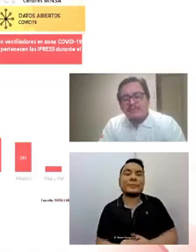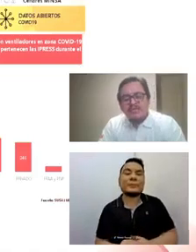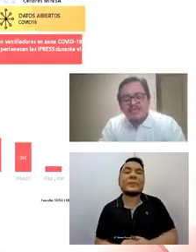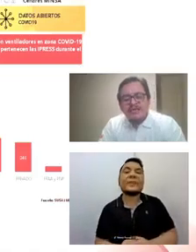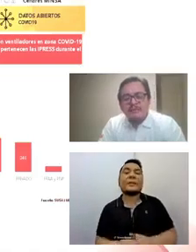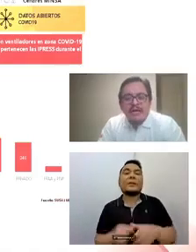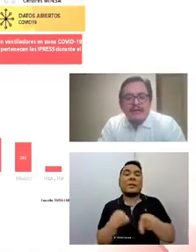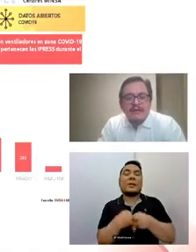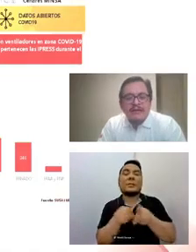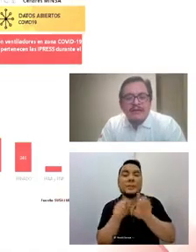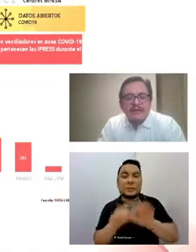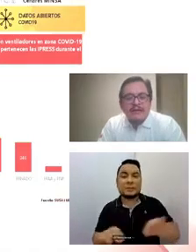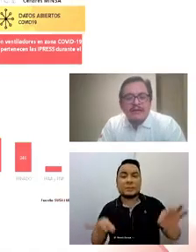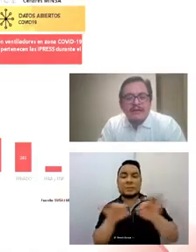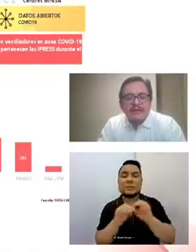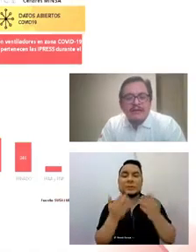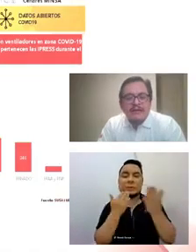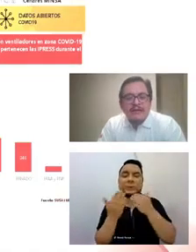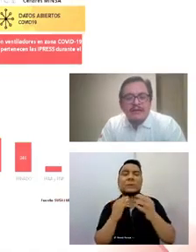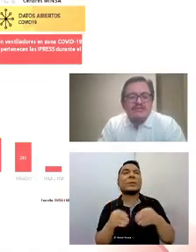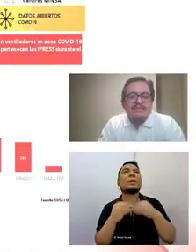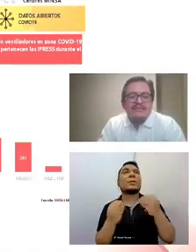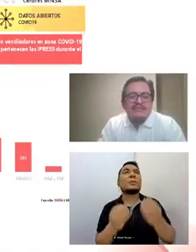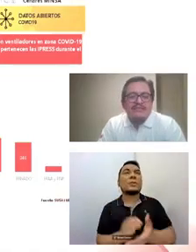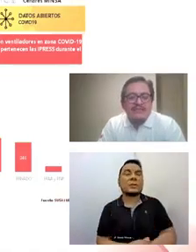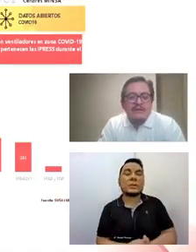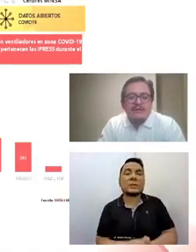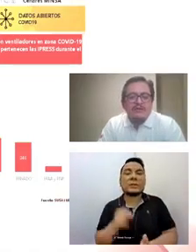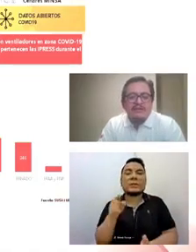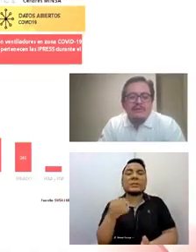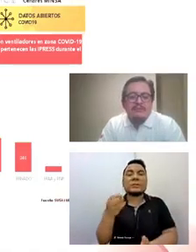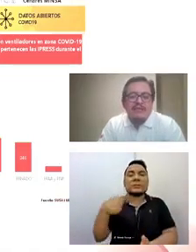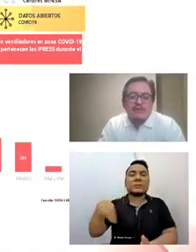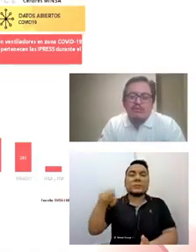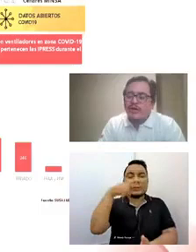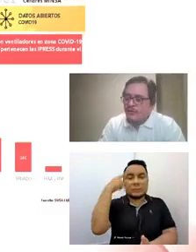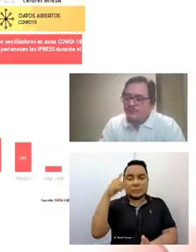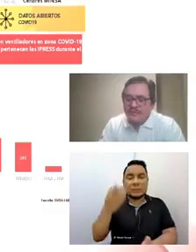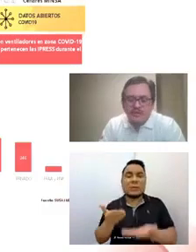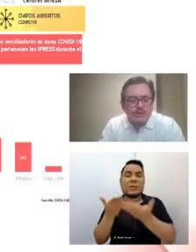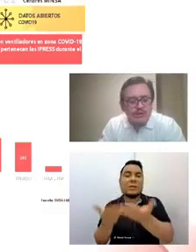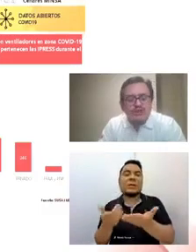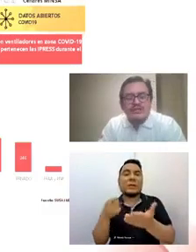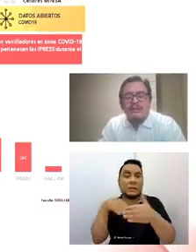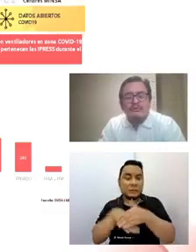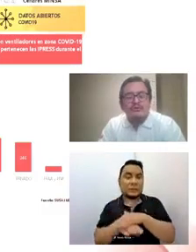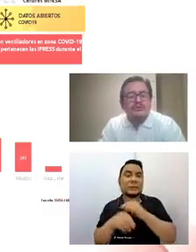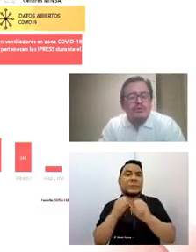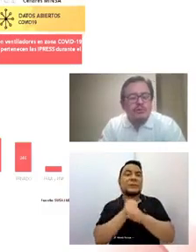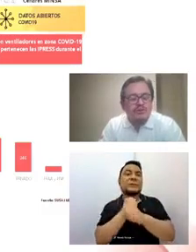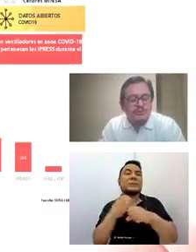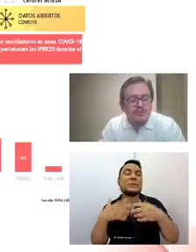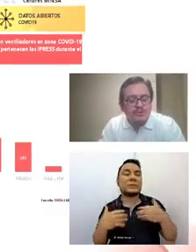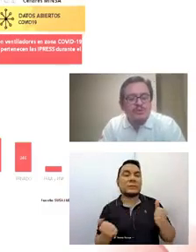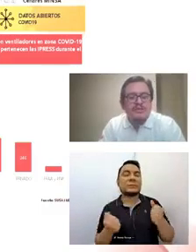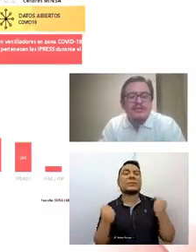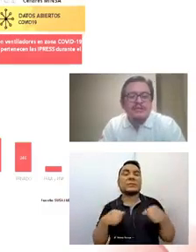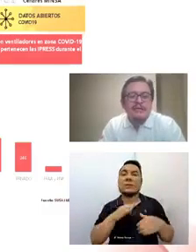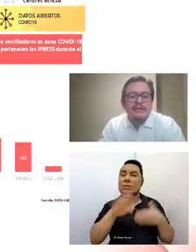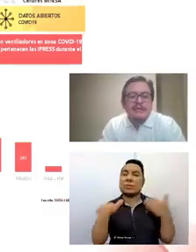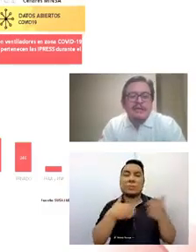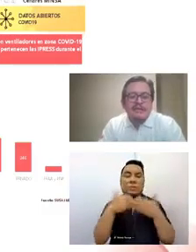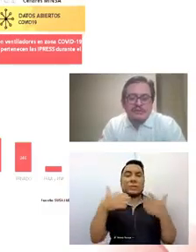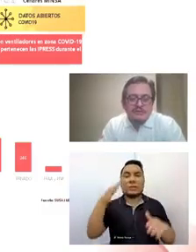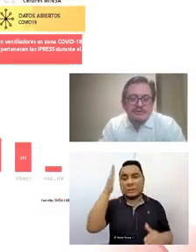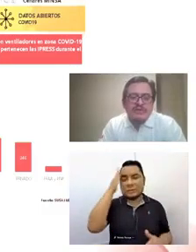También es importante hablar de cómo está nuestra capacidad instalada, operativa dentro del sistema de salud. Bueno, ya todos lo sabemos,